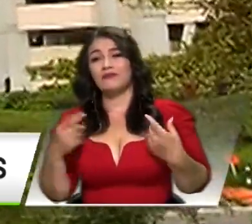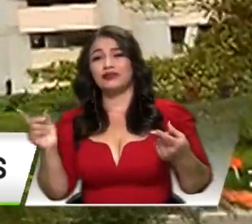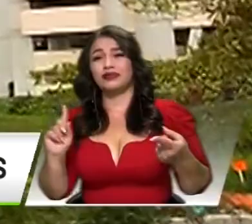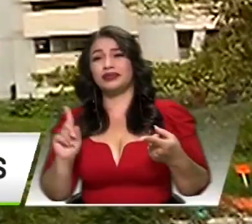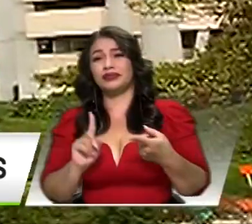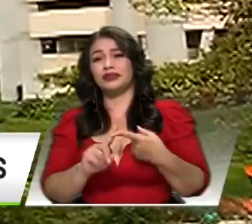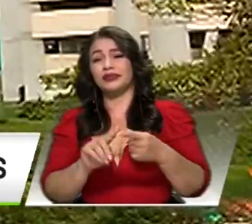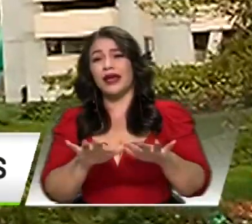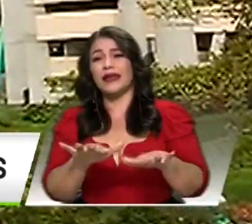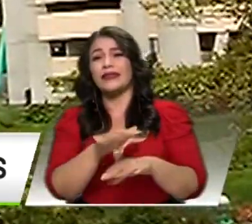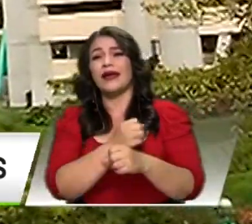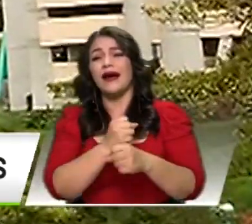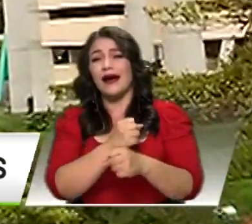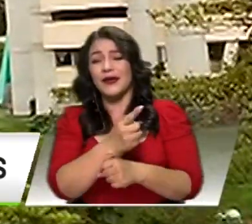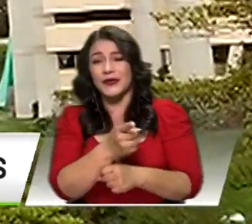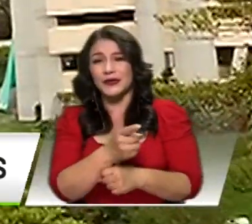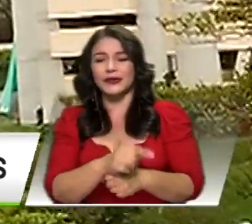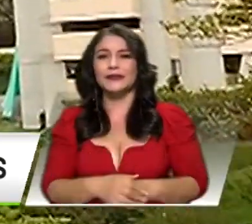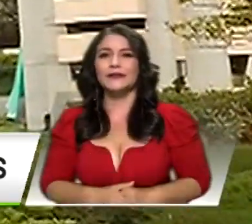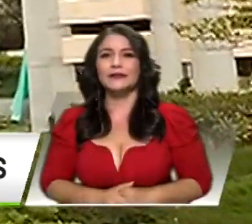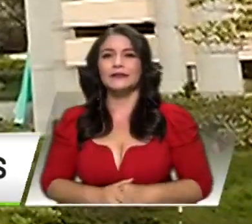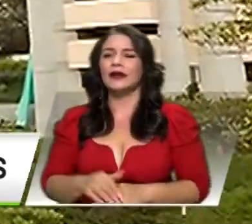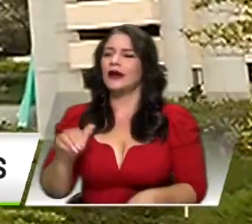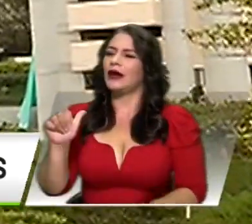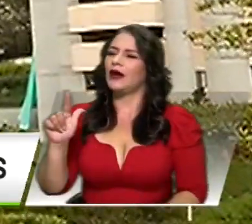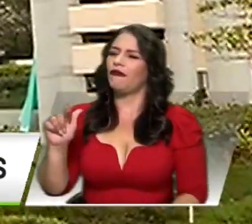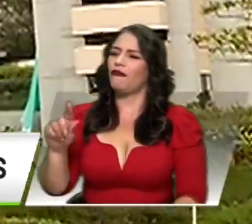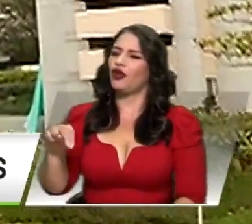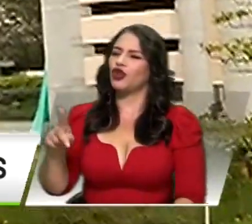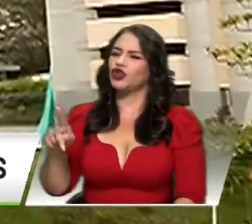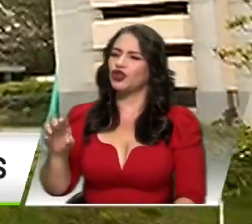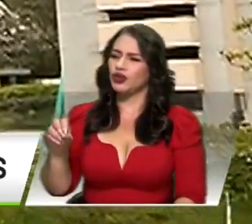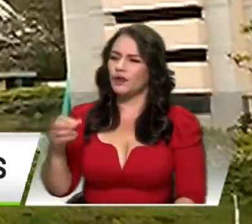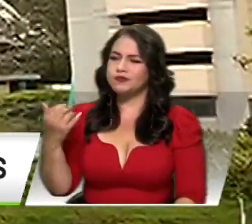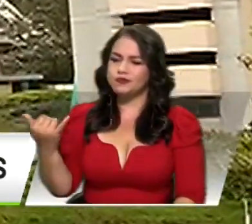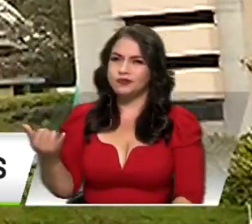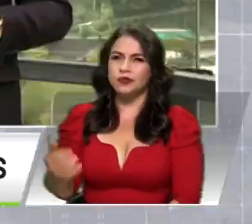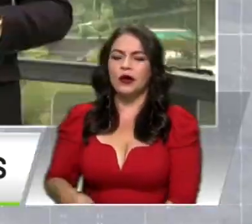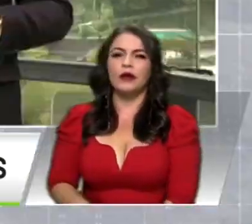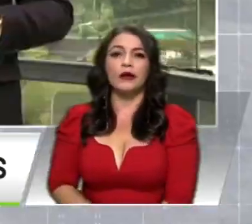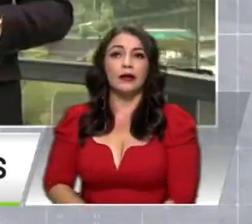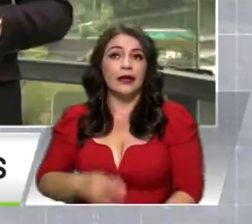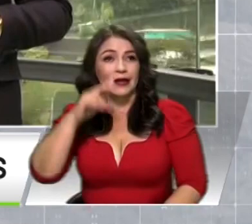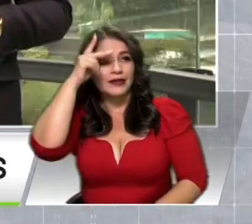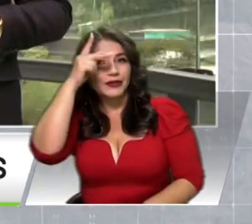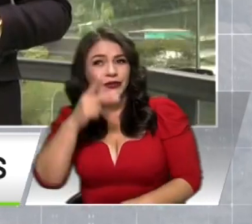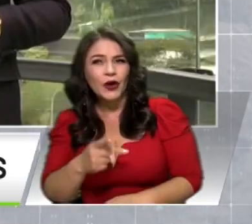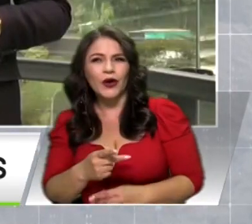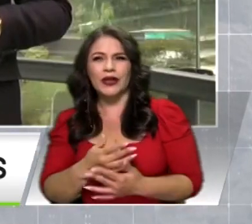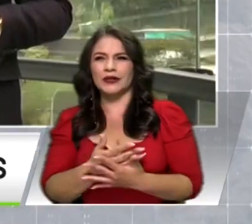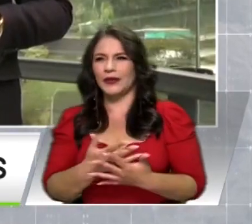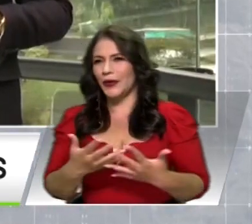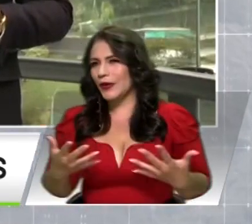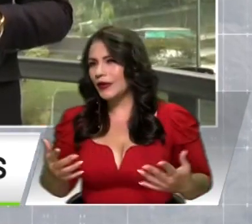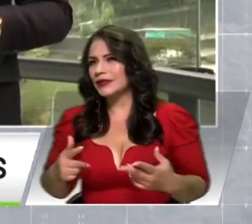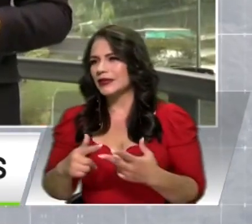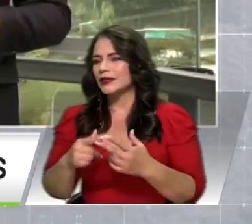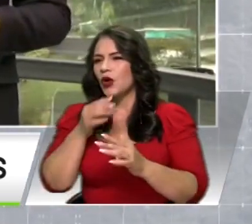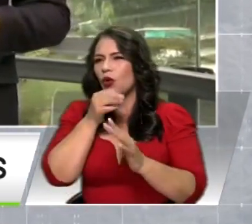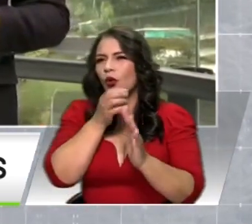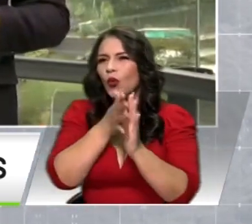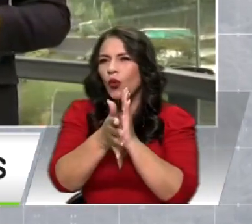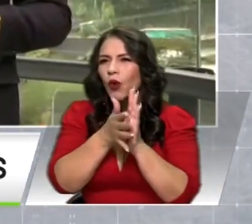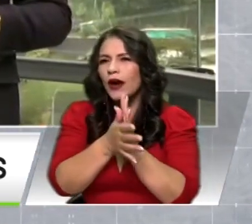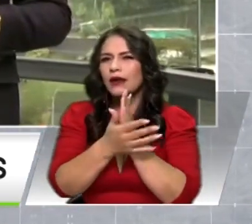edificio Continental Towers. Alfonso Cárcamo está en otra zona con más historias, con más recuentos de lo que